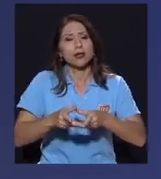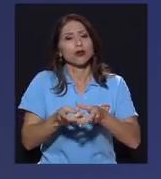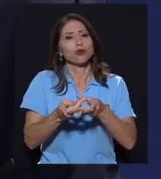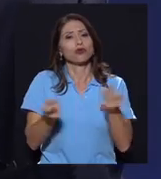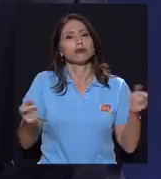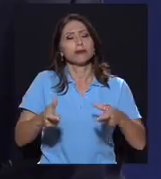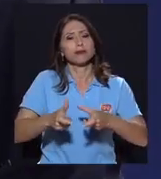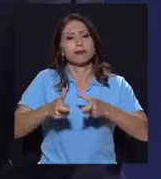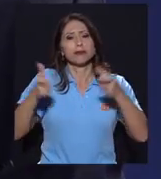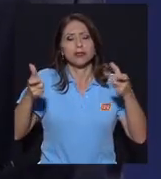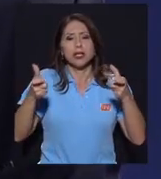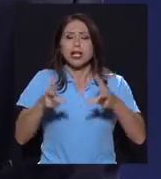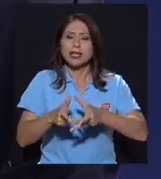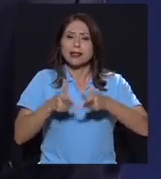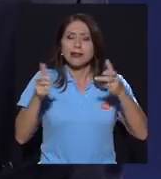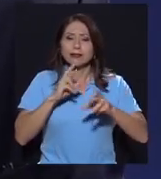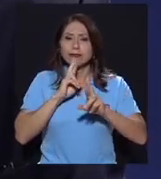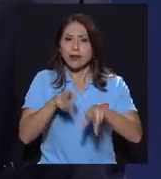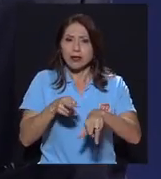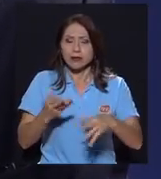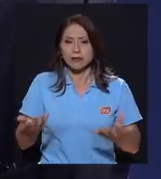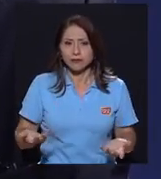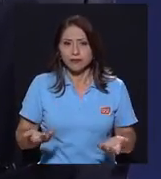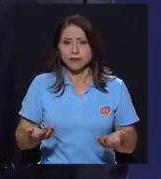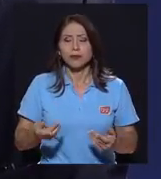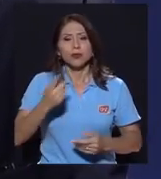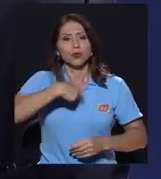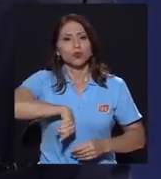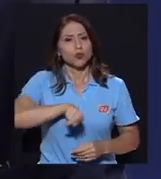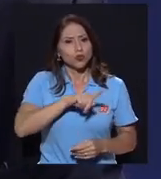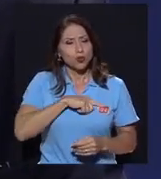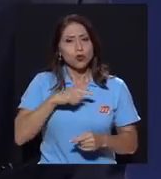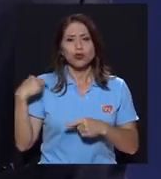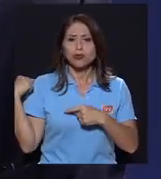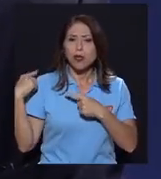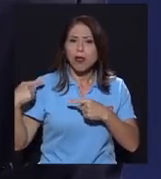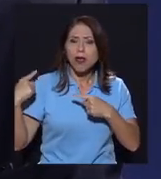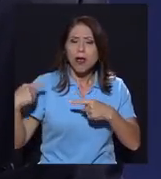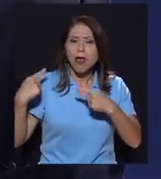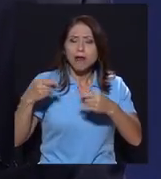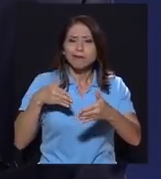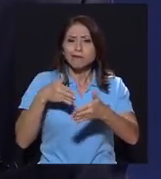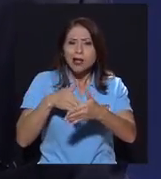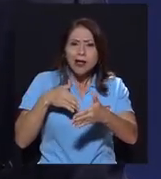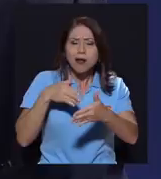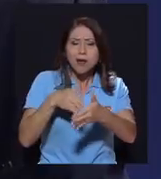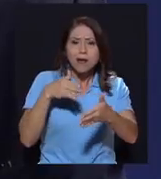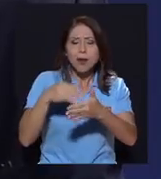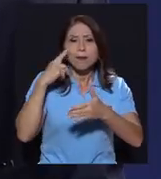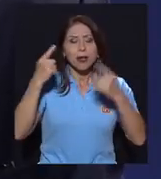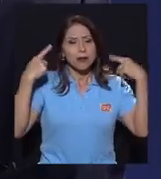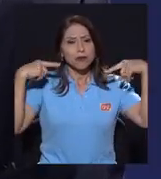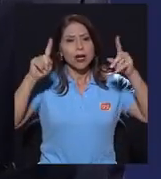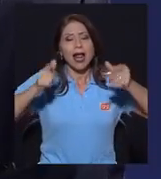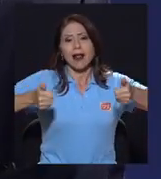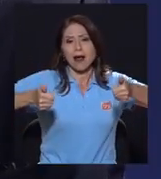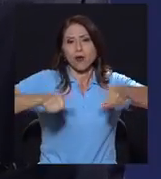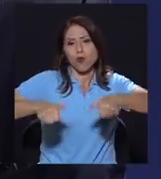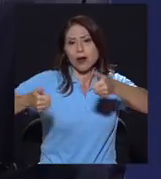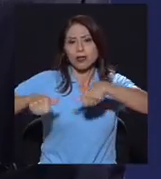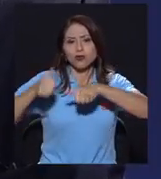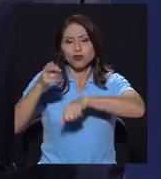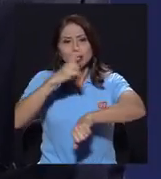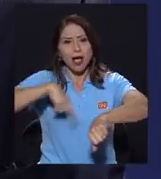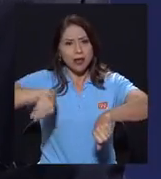soluciones se requieren de grandes respuestas y que nosotros hemos venido abogando por grandes acuerdos nacionales de